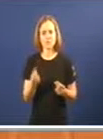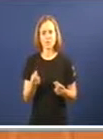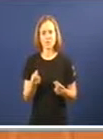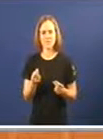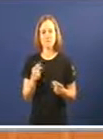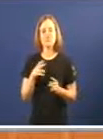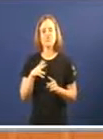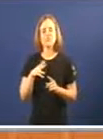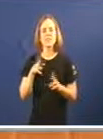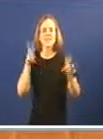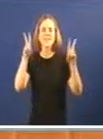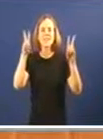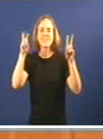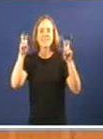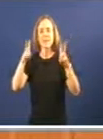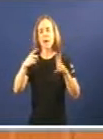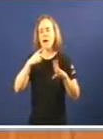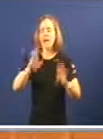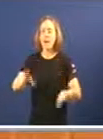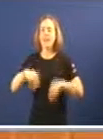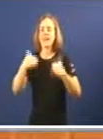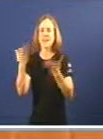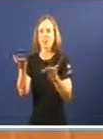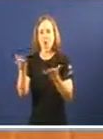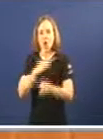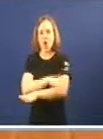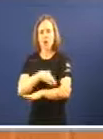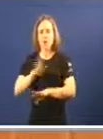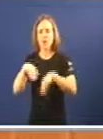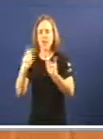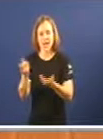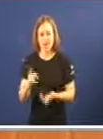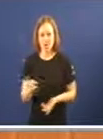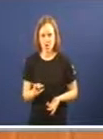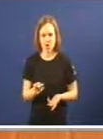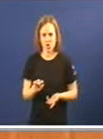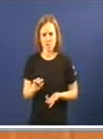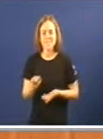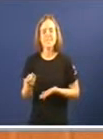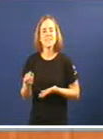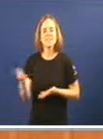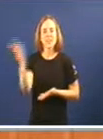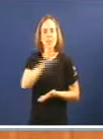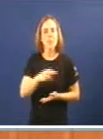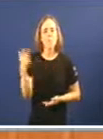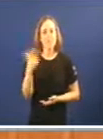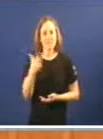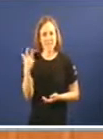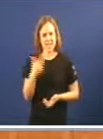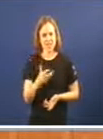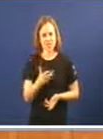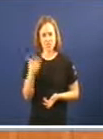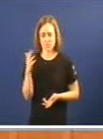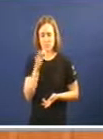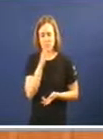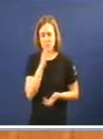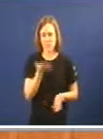asunto graciable no de una dádiva do goberno no se está na de voltar os dereitos a cada dos y ahora ya que